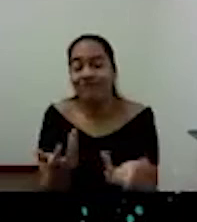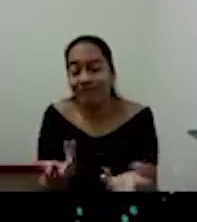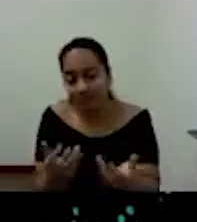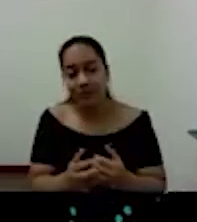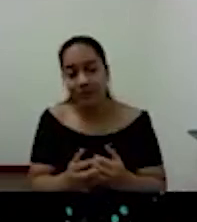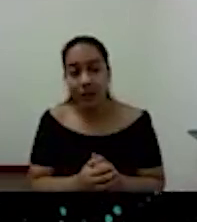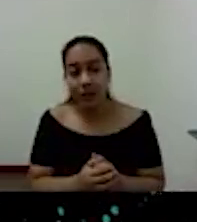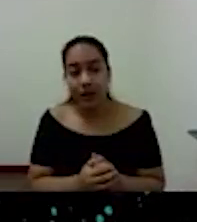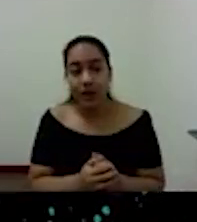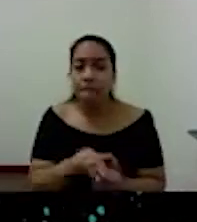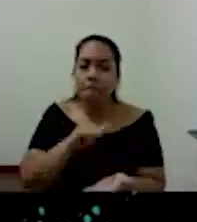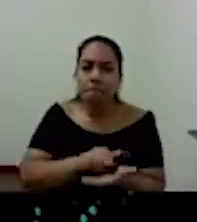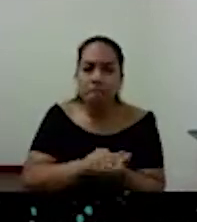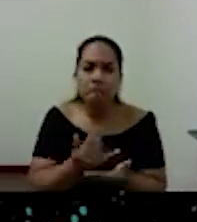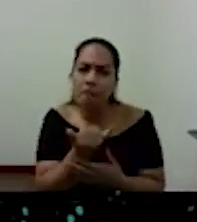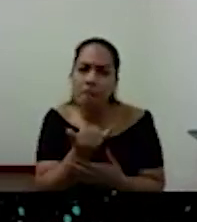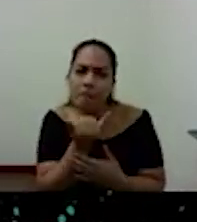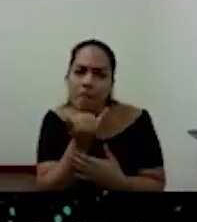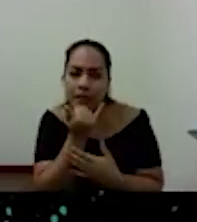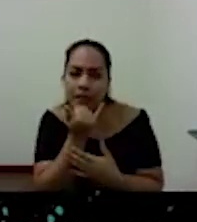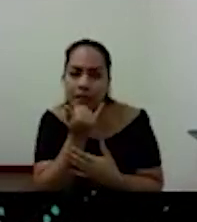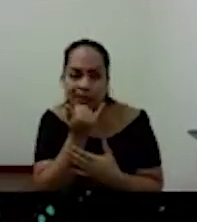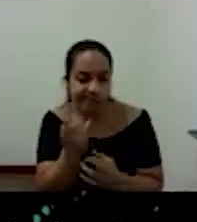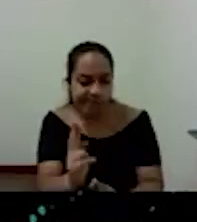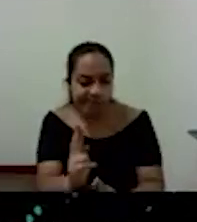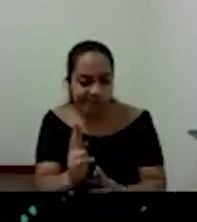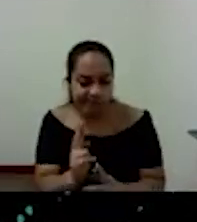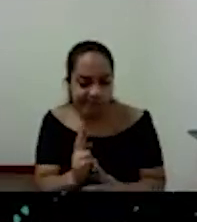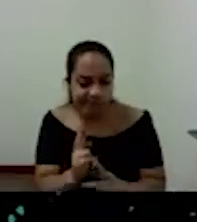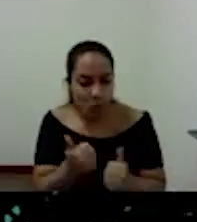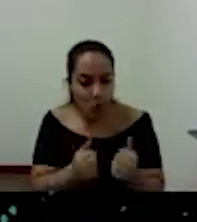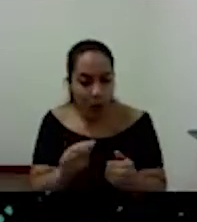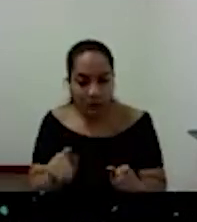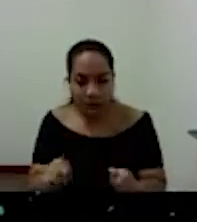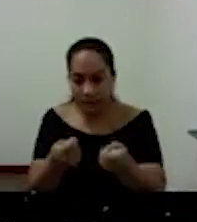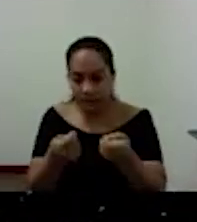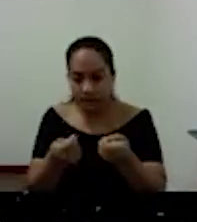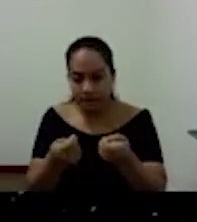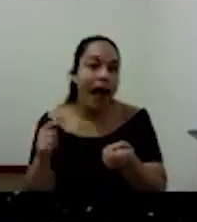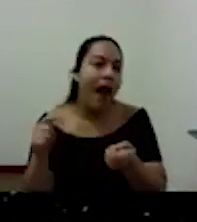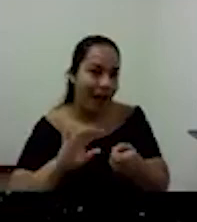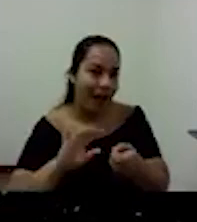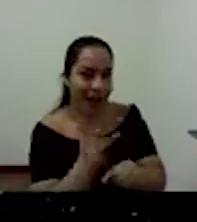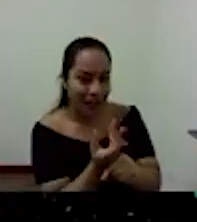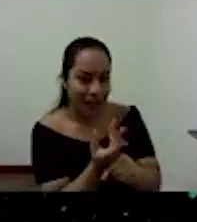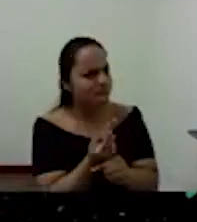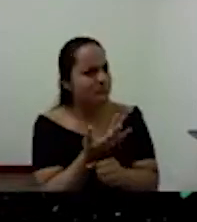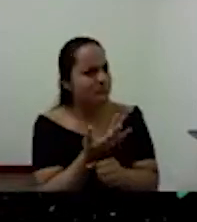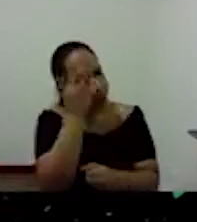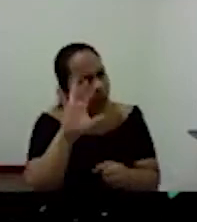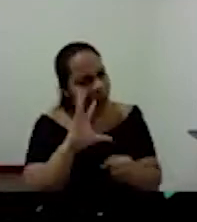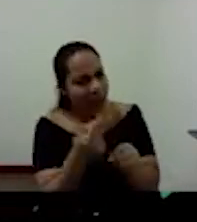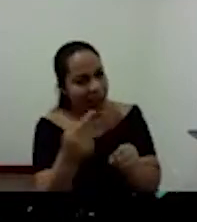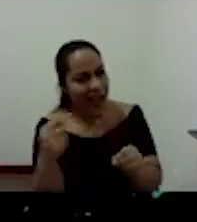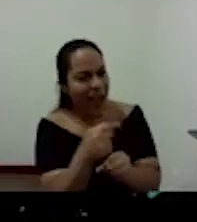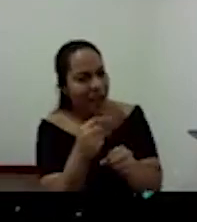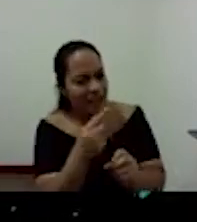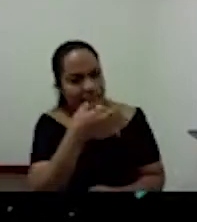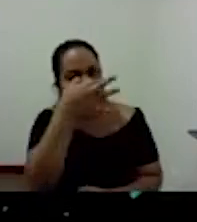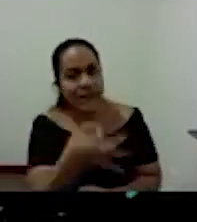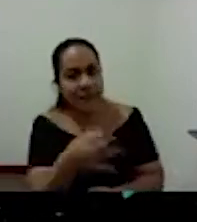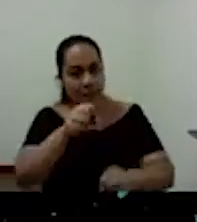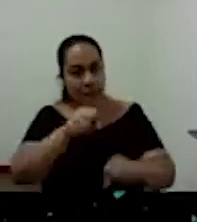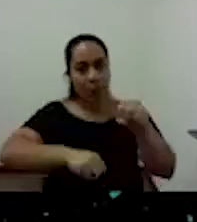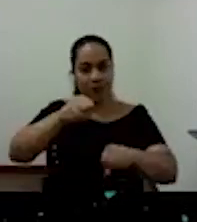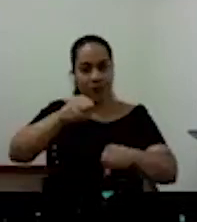Y entonces, ¿qué nos queda? El arte, ¿cierto? Porque el arte es la verdadera posibilidad